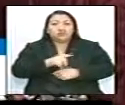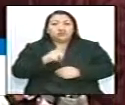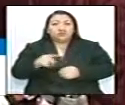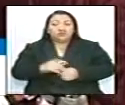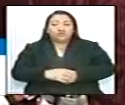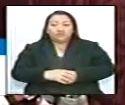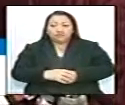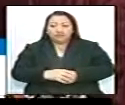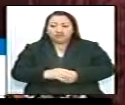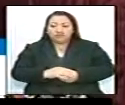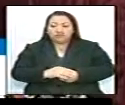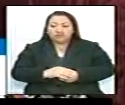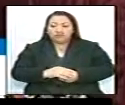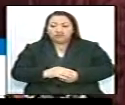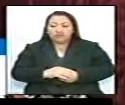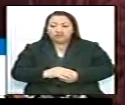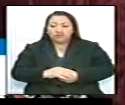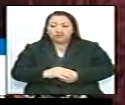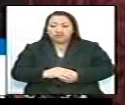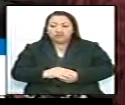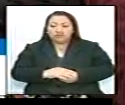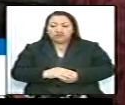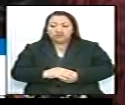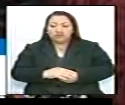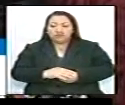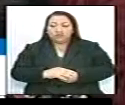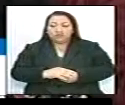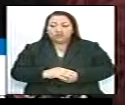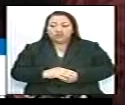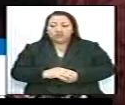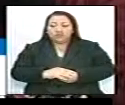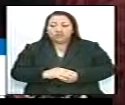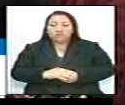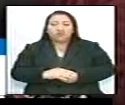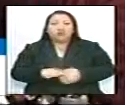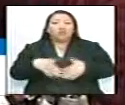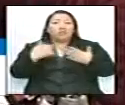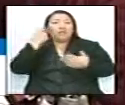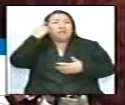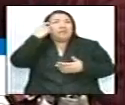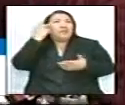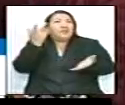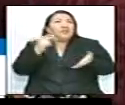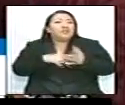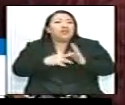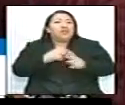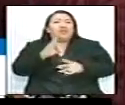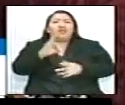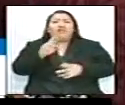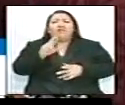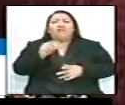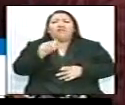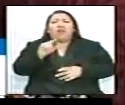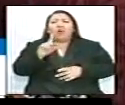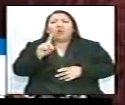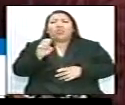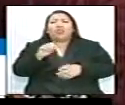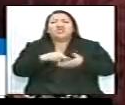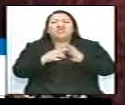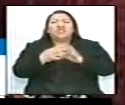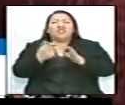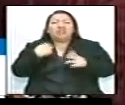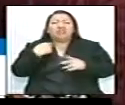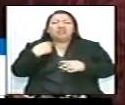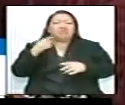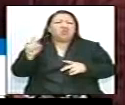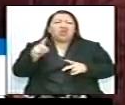ustedes y eso quiero reivindicarlo. No podemos presumir un fraude. Jamás pensaría que